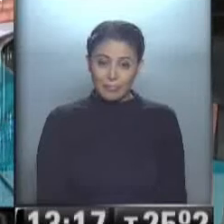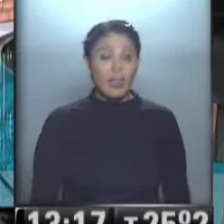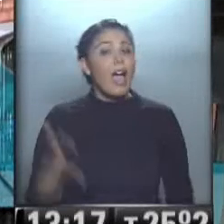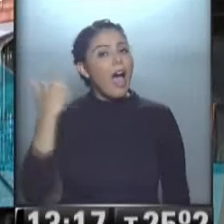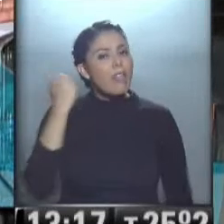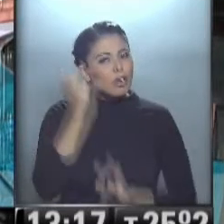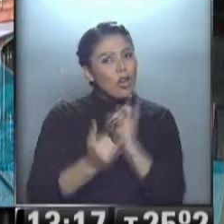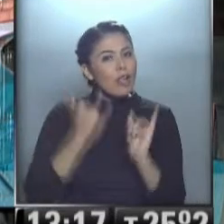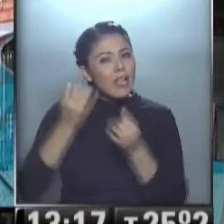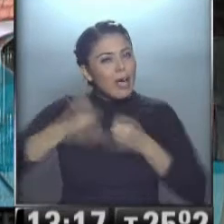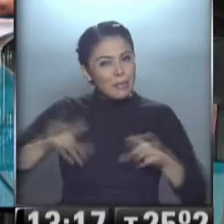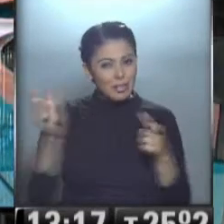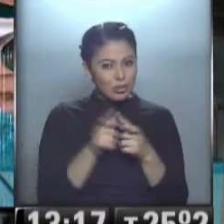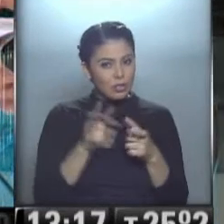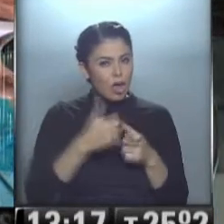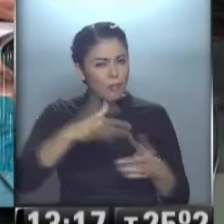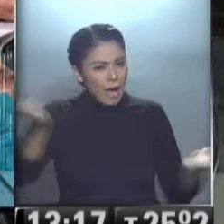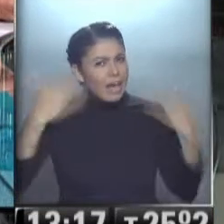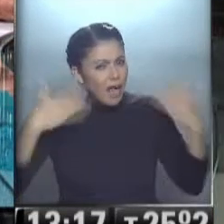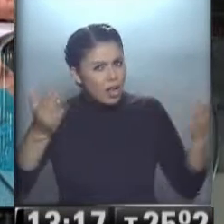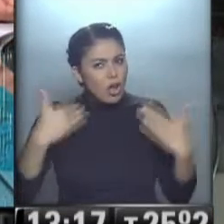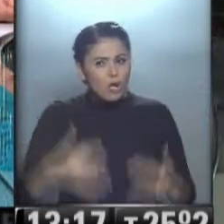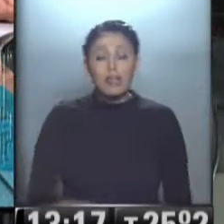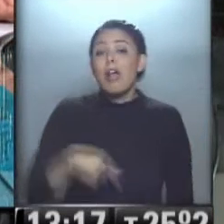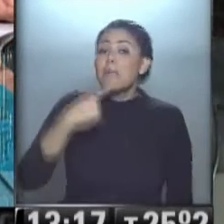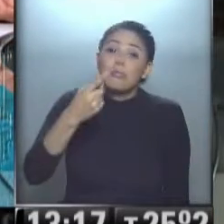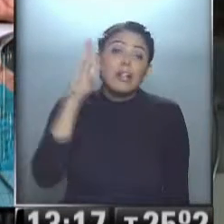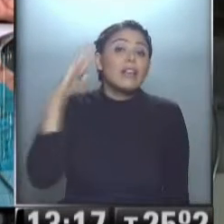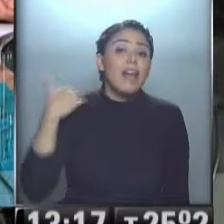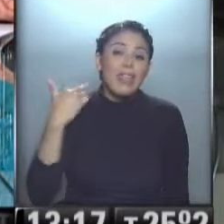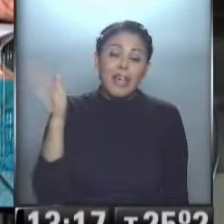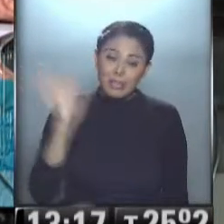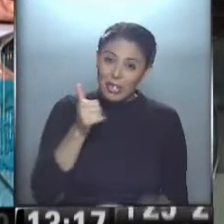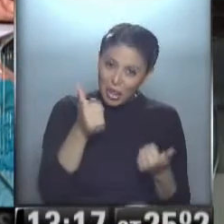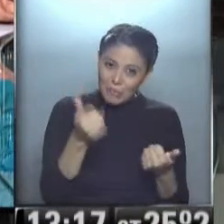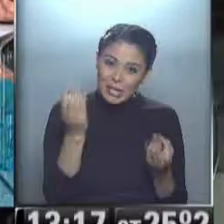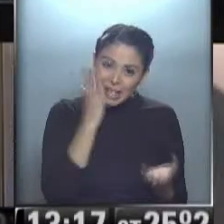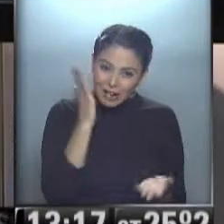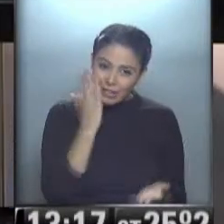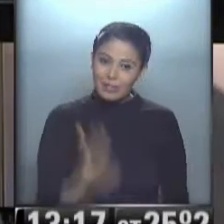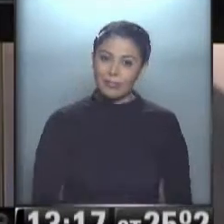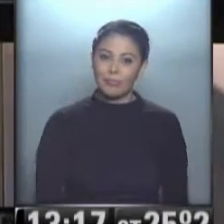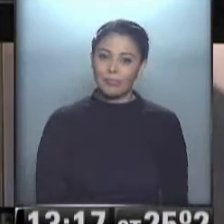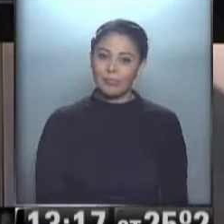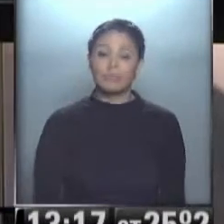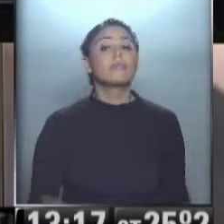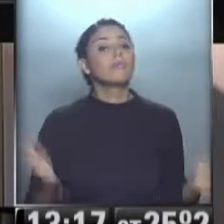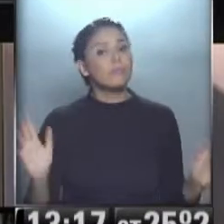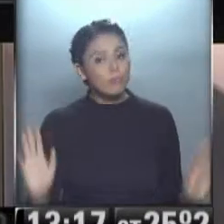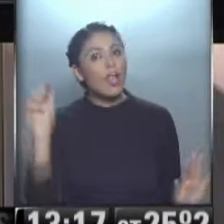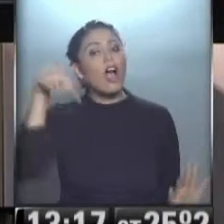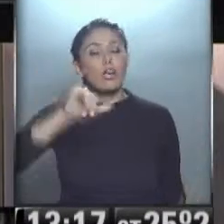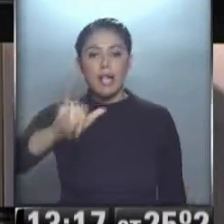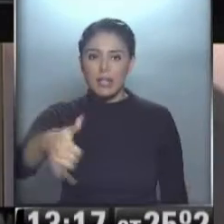Lo decíamos al comienzo del noticiero, ¿se viene una ola de calor? Se lo preguntamos a Nadia. ¿Qué tal, Nadia? Buenas tardes. Y ahora sí,